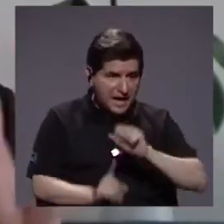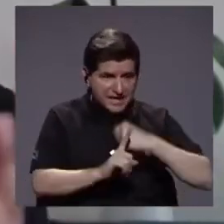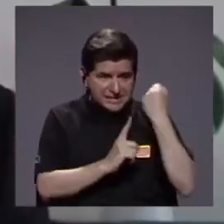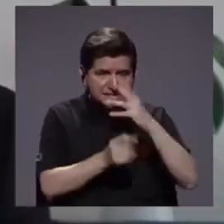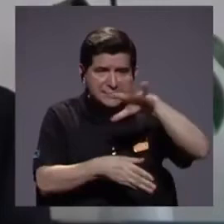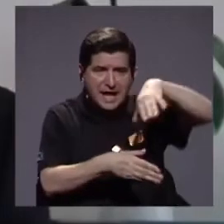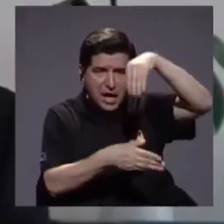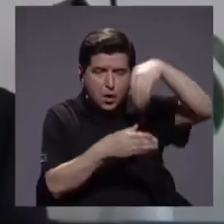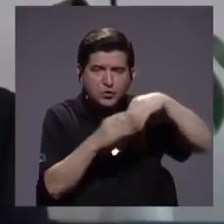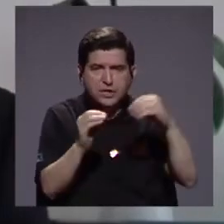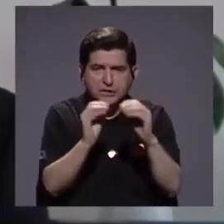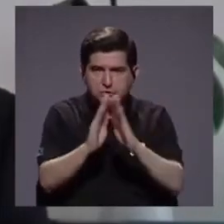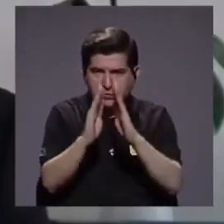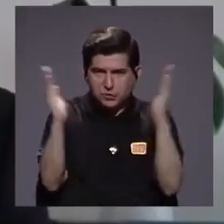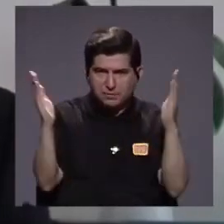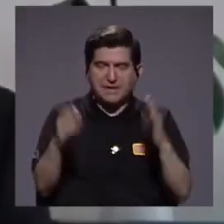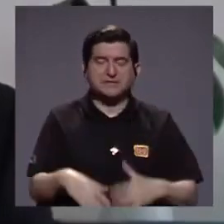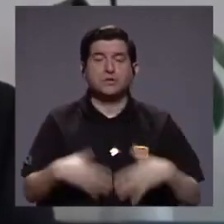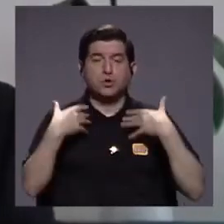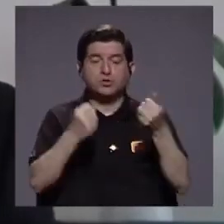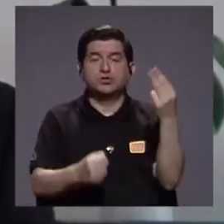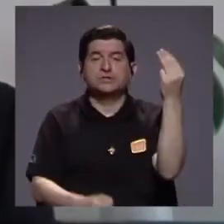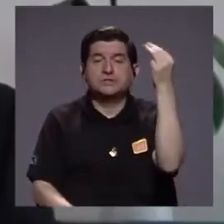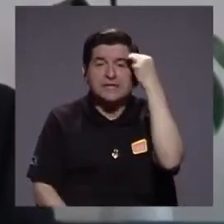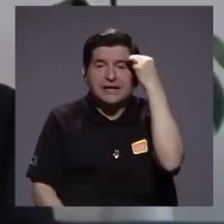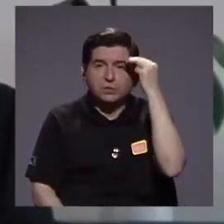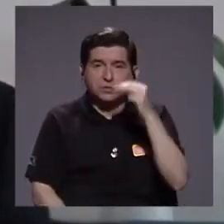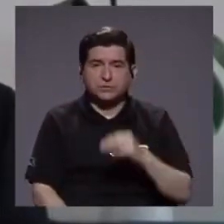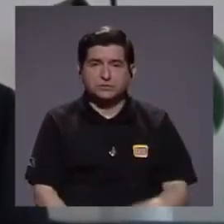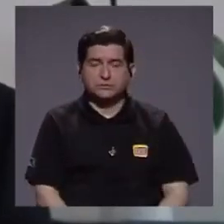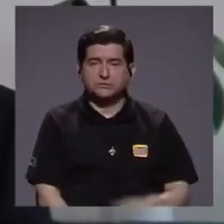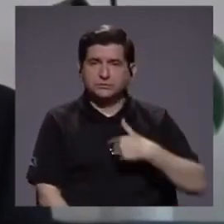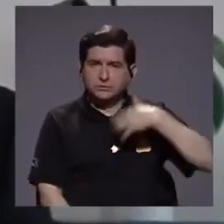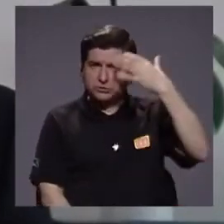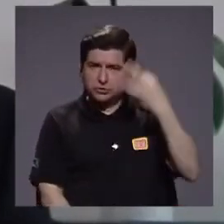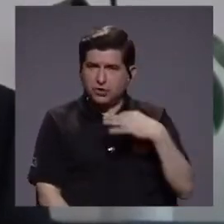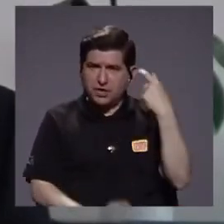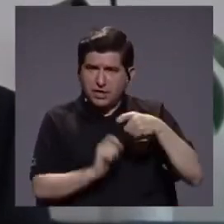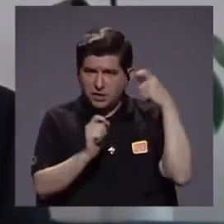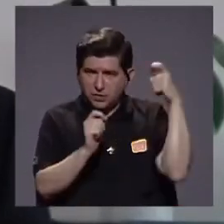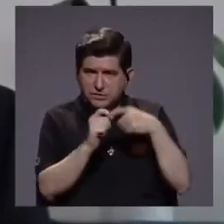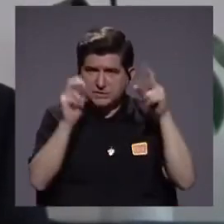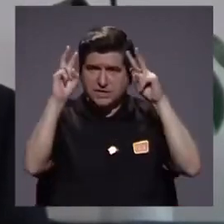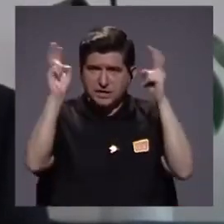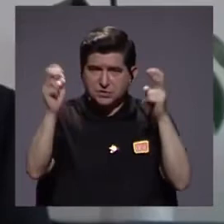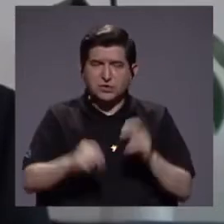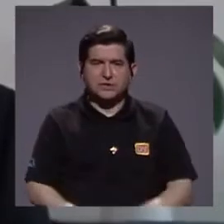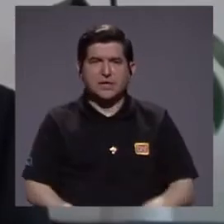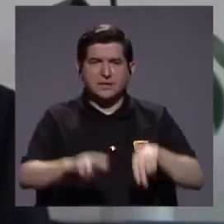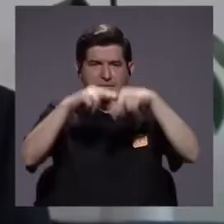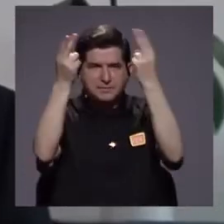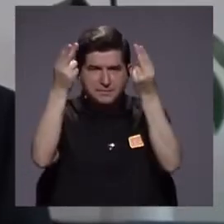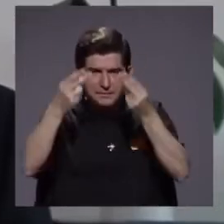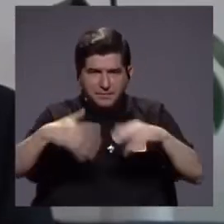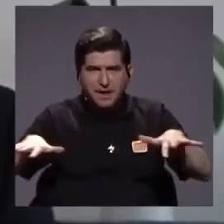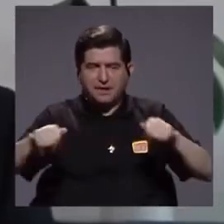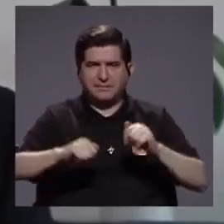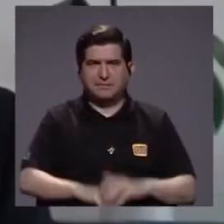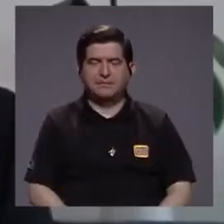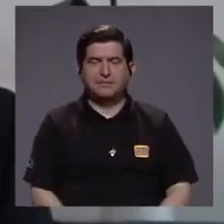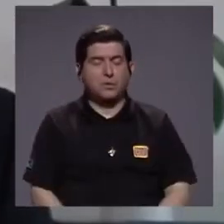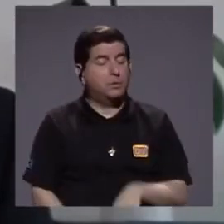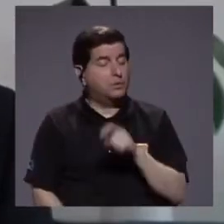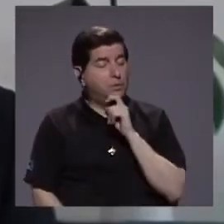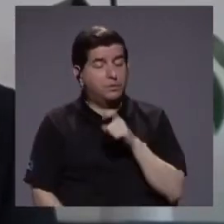un contexto mayor, incluso de salud mental. Creo que concretamente en el tema de la virtualidad ha